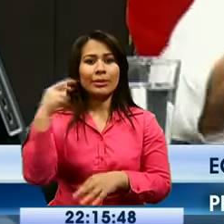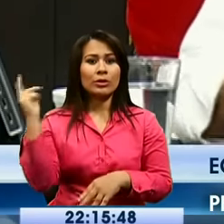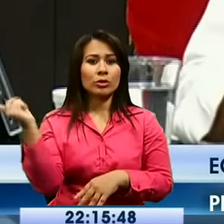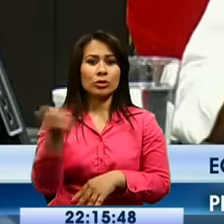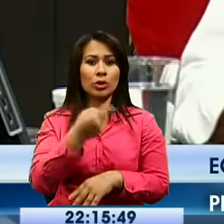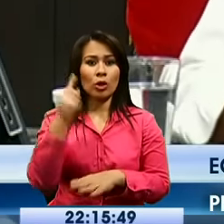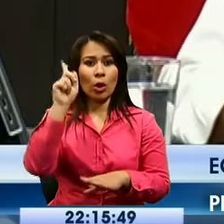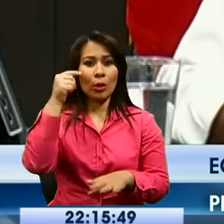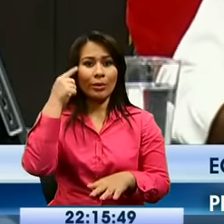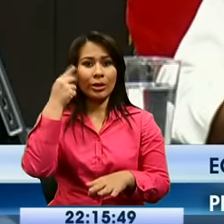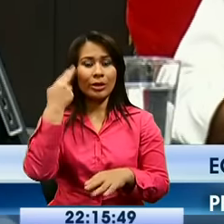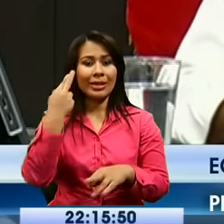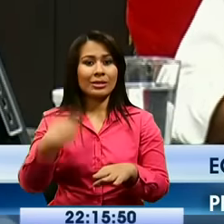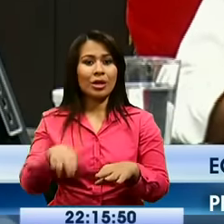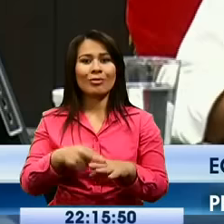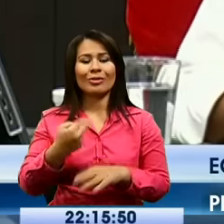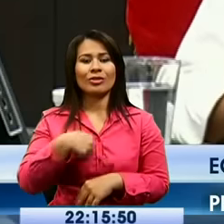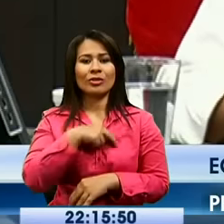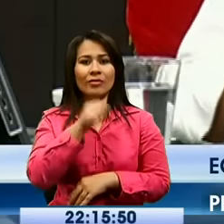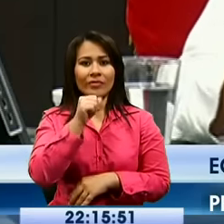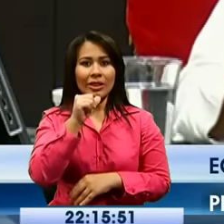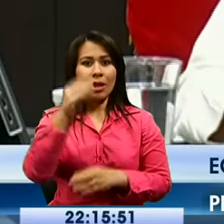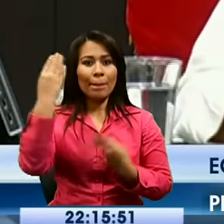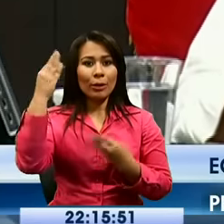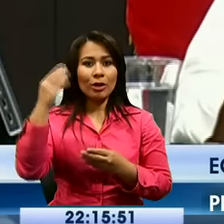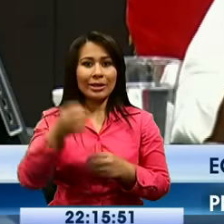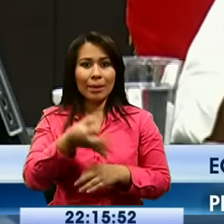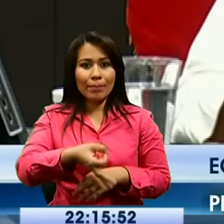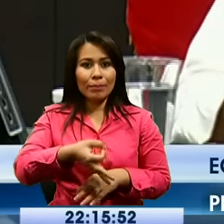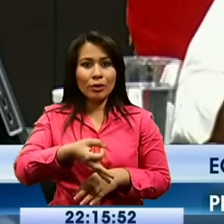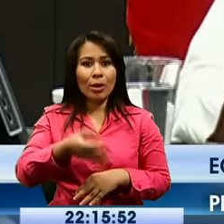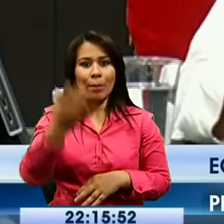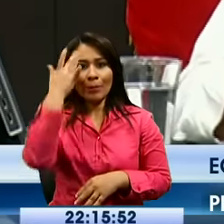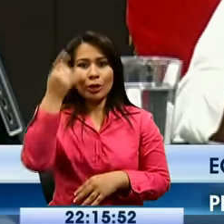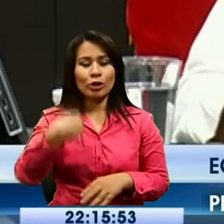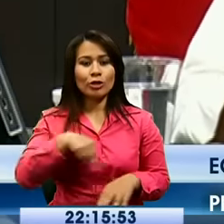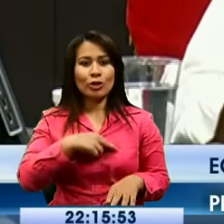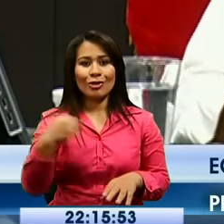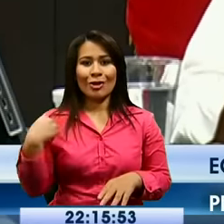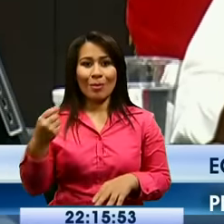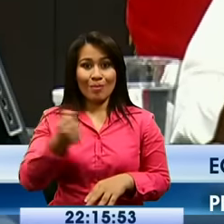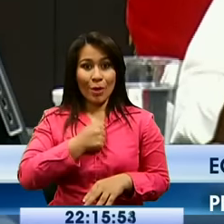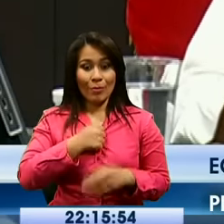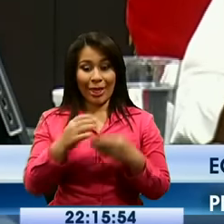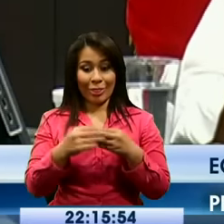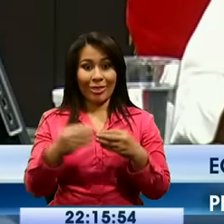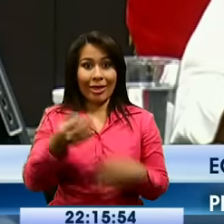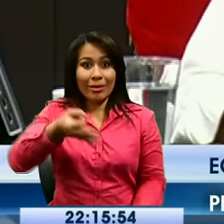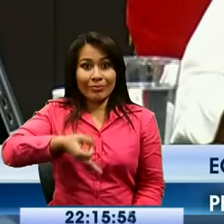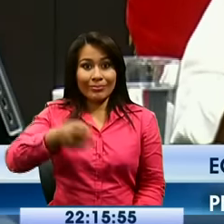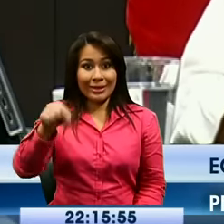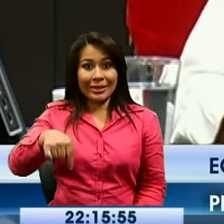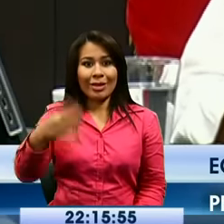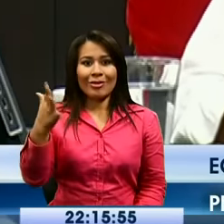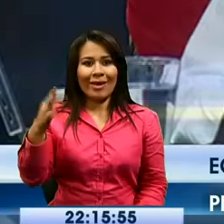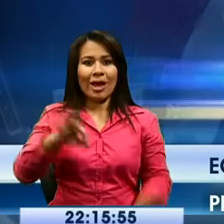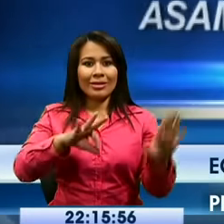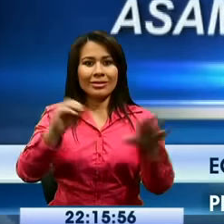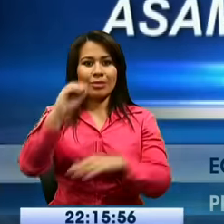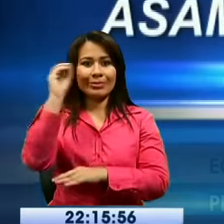como no tenemos política monetaria, porque no tenemos moneda nacional, ¿cómo respondemos a una depreciación de más del 80% de